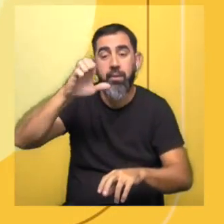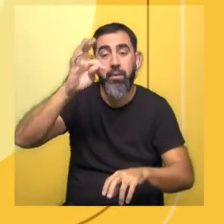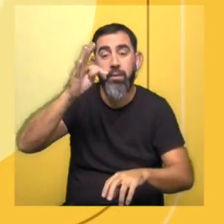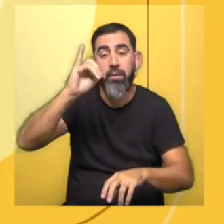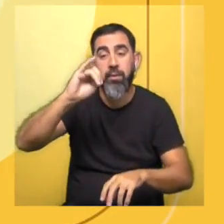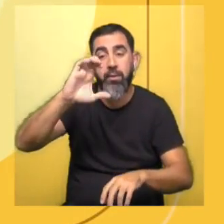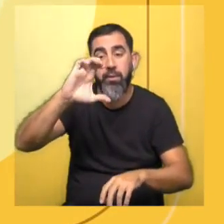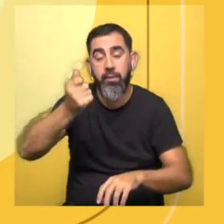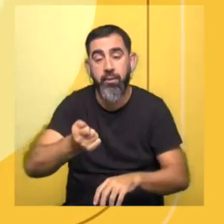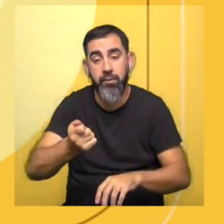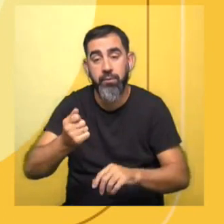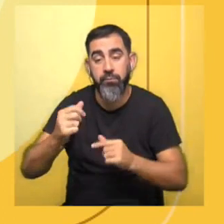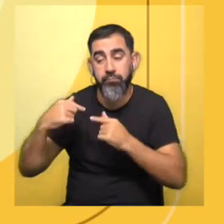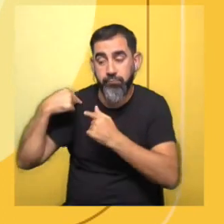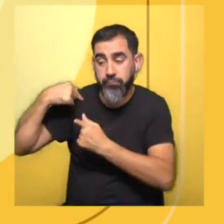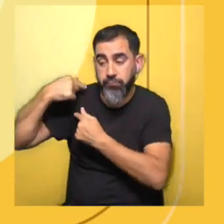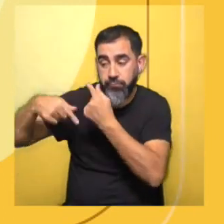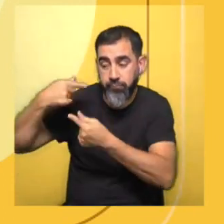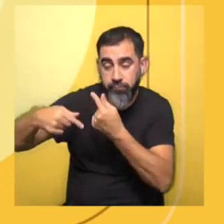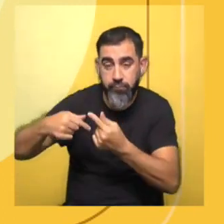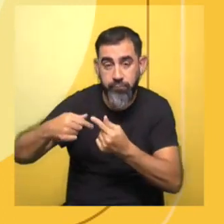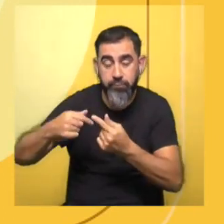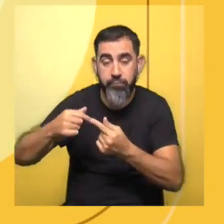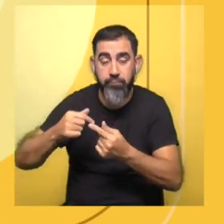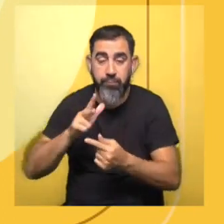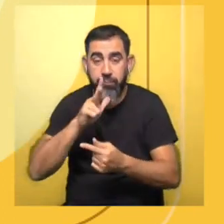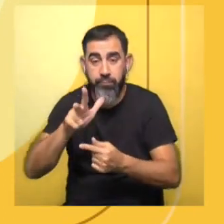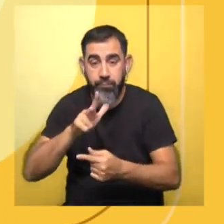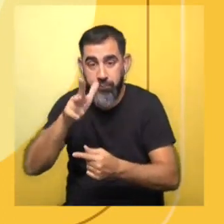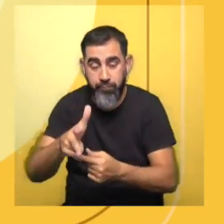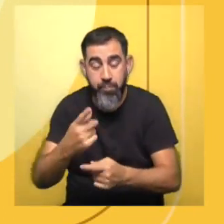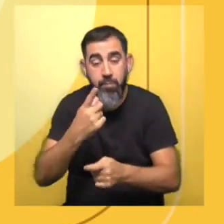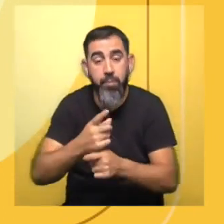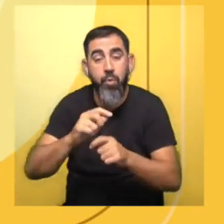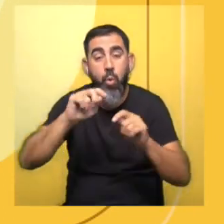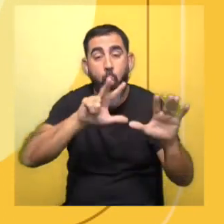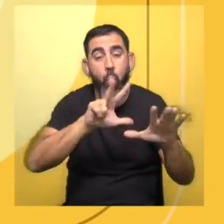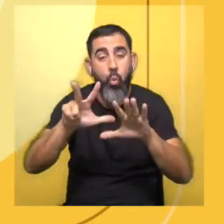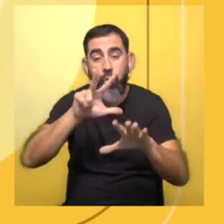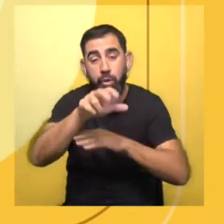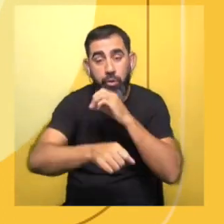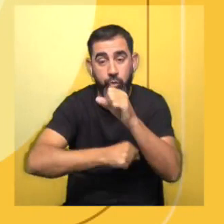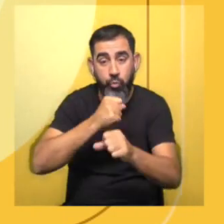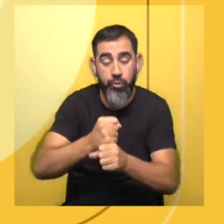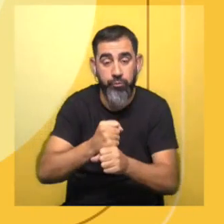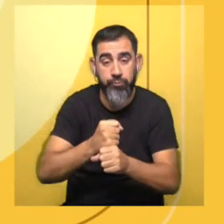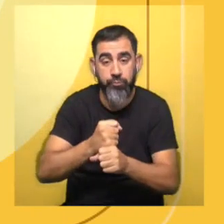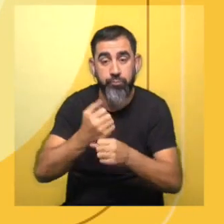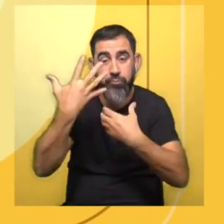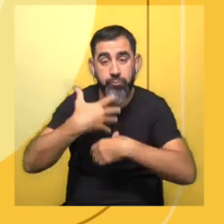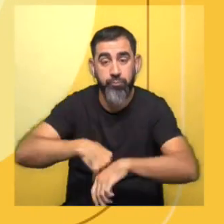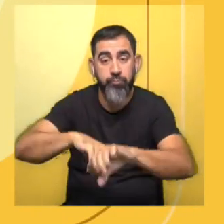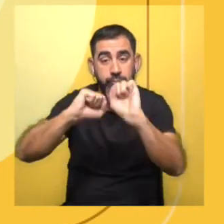una generación a otra. En la placa vemos que en esos primeros 88 años se descubrieron,